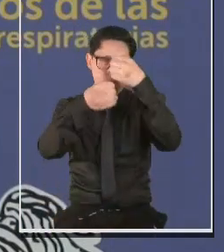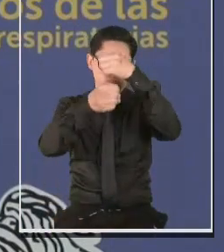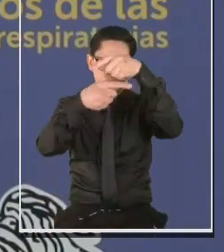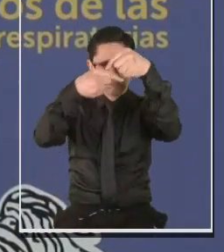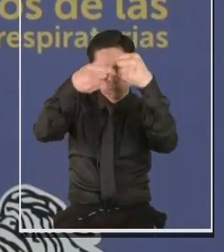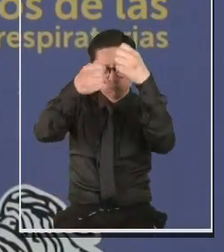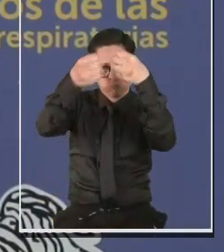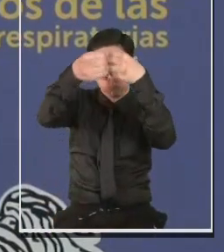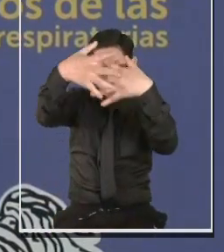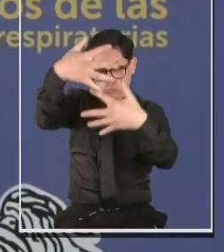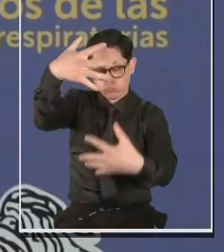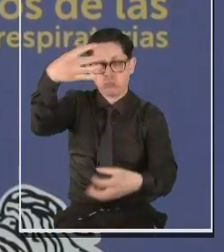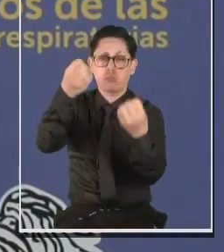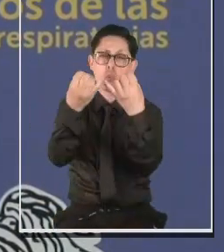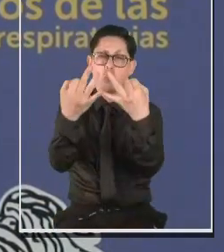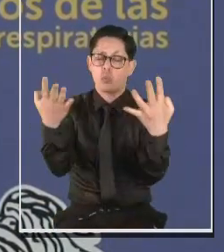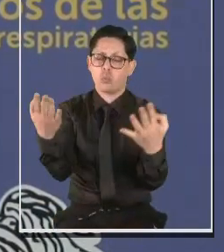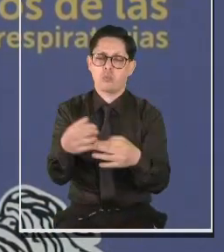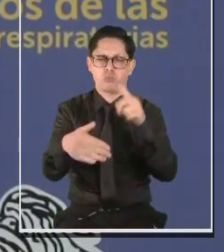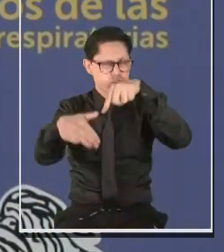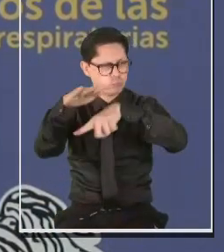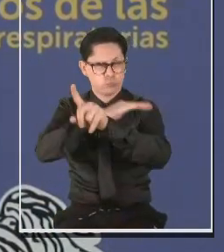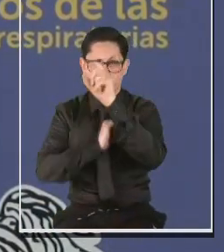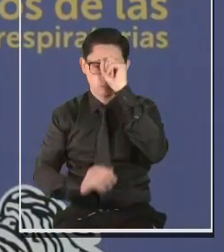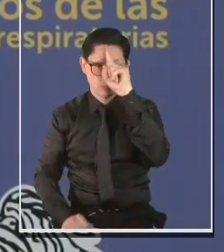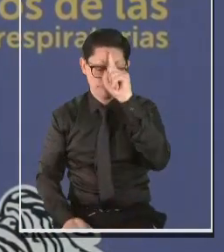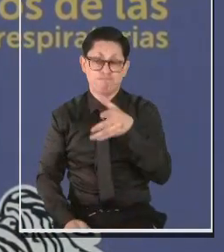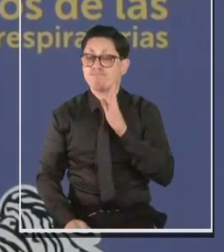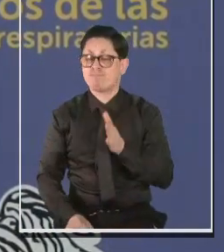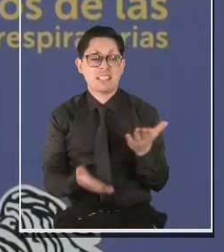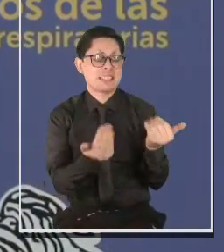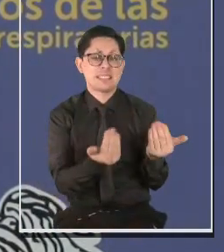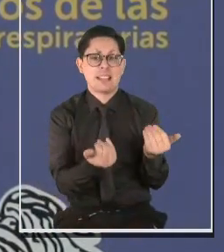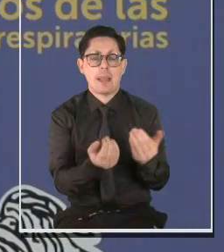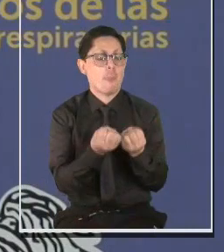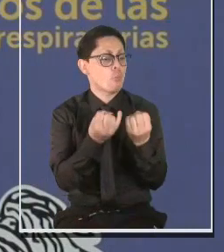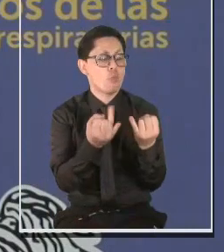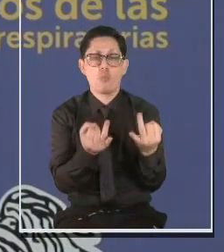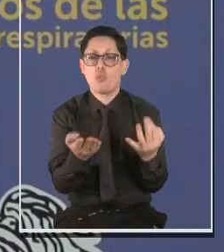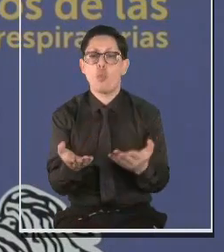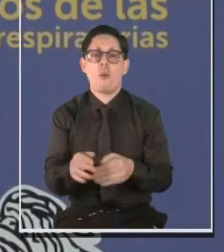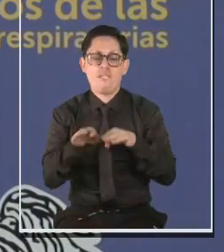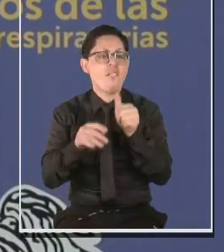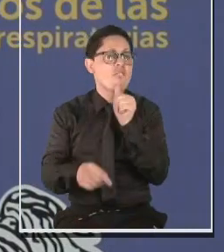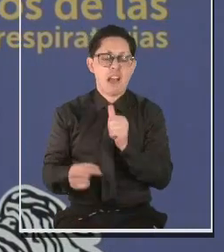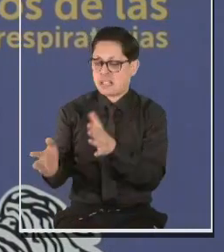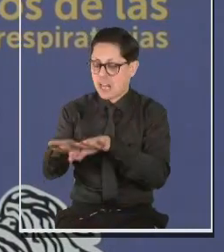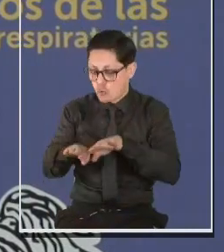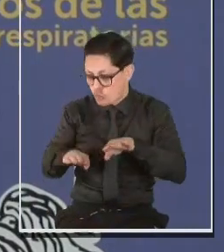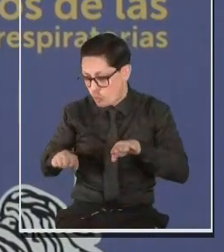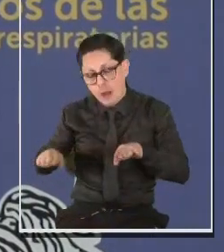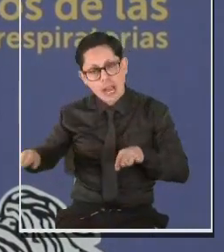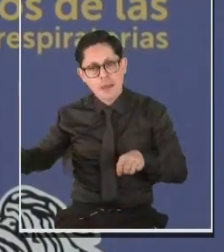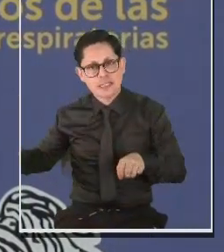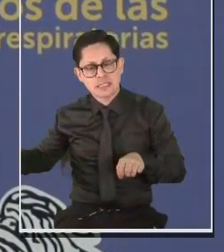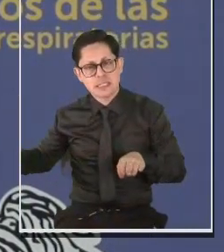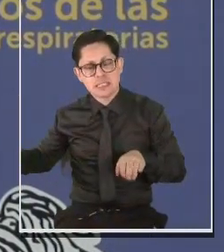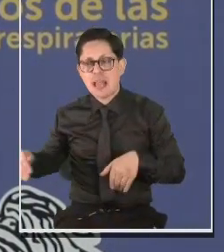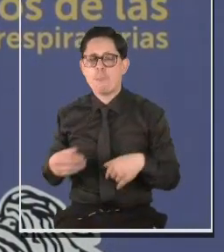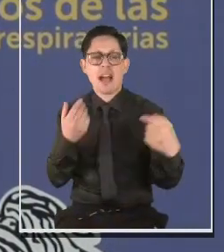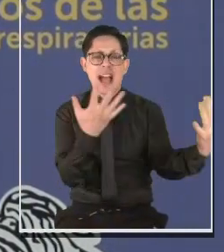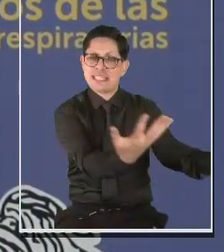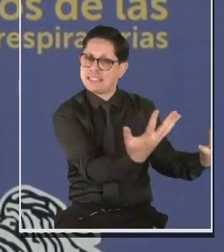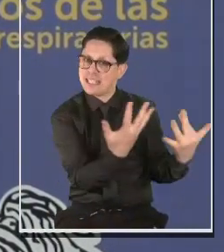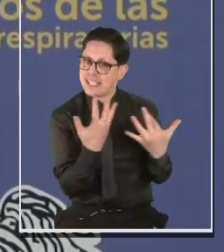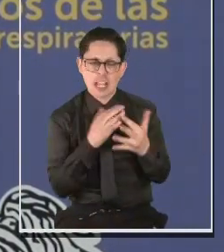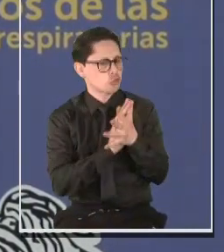que estamos viendo de hospitalizaciones Y todavía se necesitan un número importante de camas críticas para poder atender